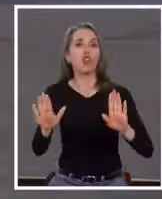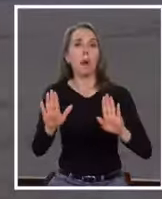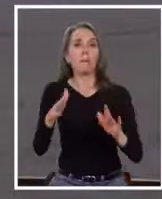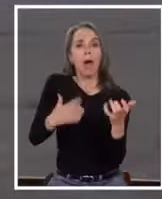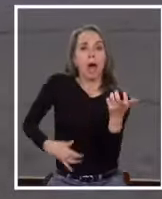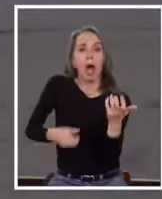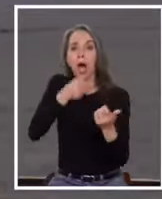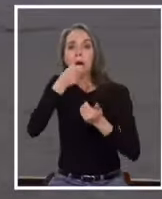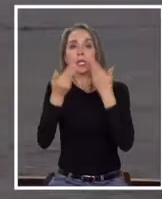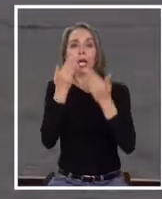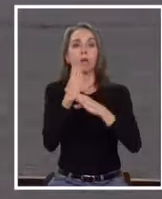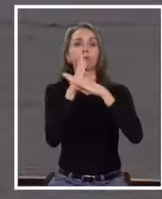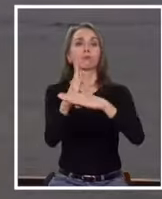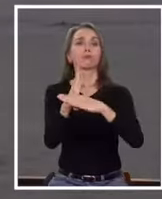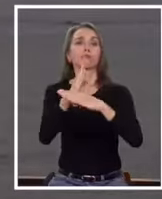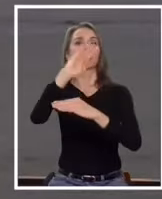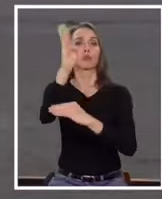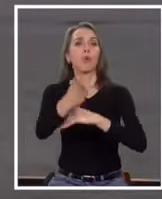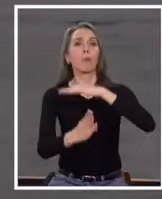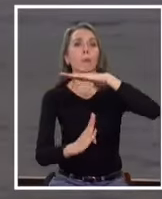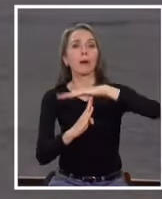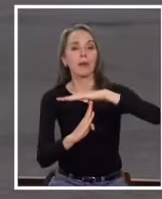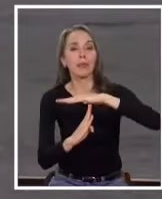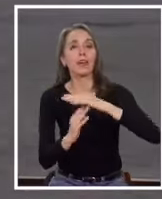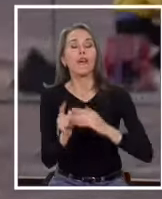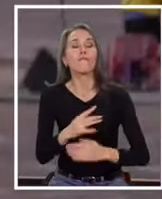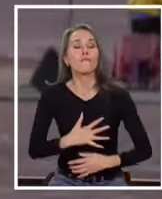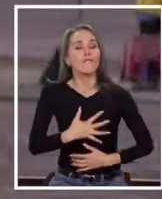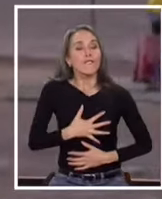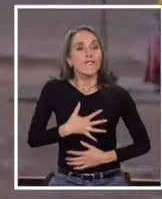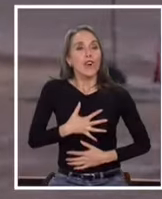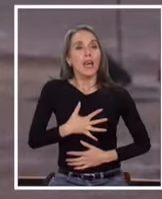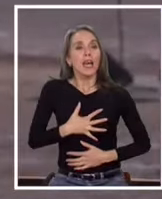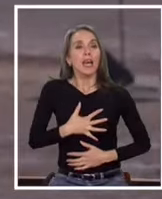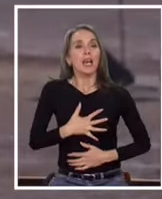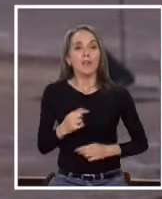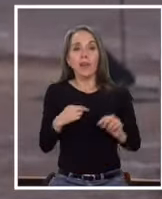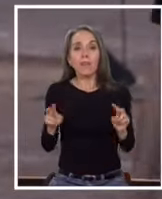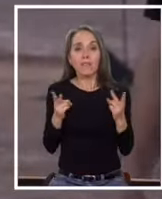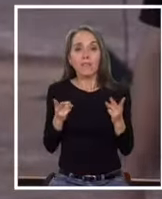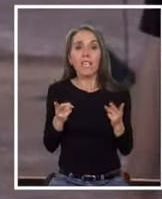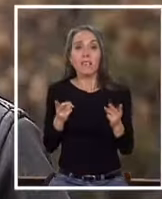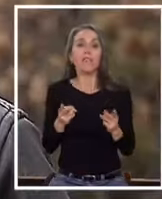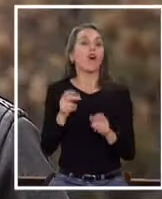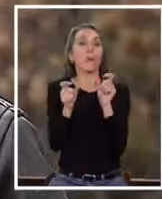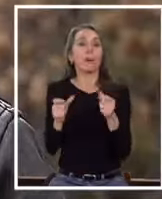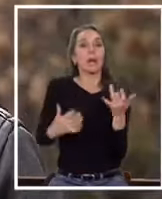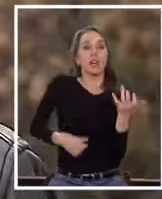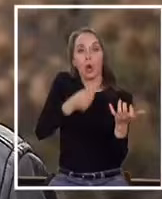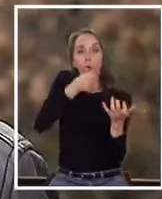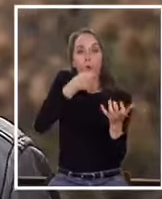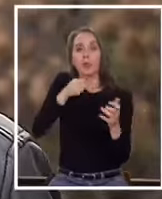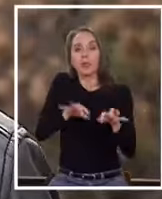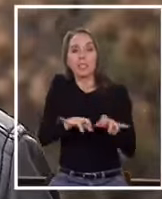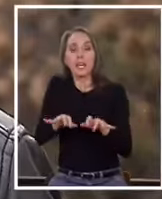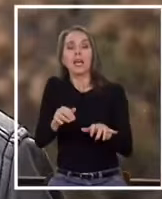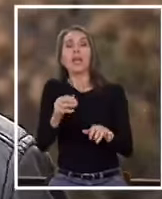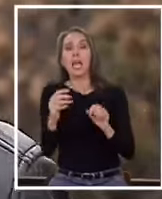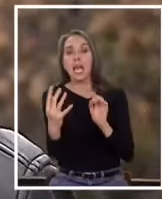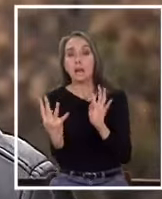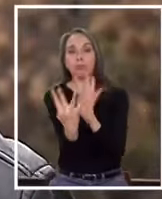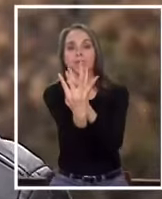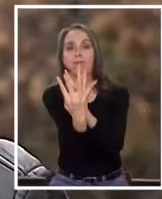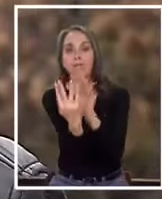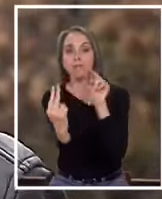expresiones artísticas. Revive ese bichito del vivo, porque finalmente los músicos los que han extrañado en estos meses de